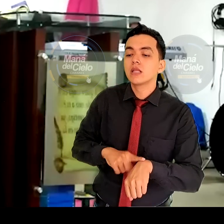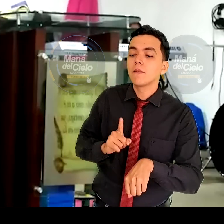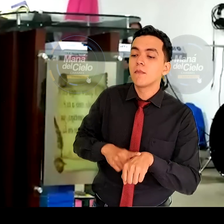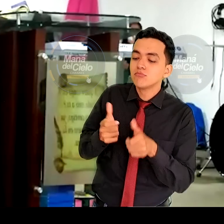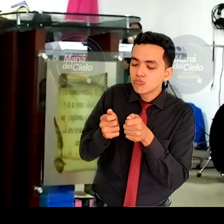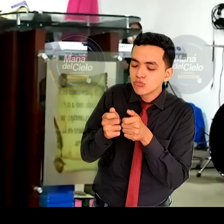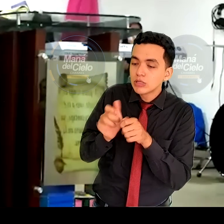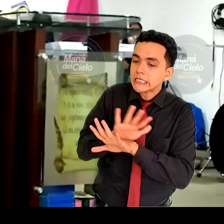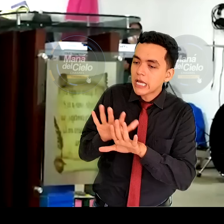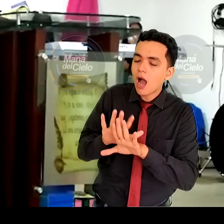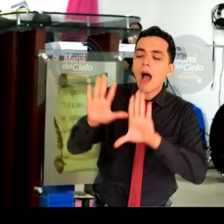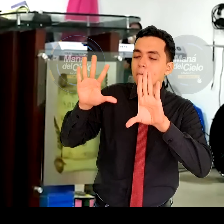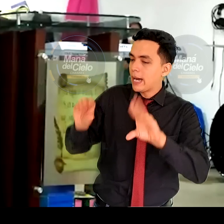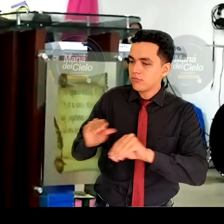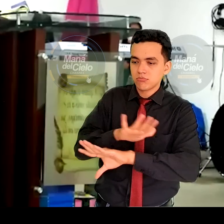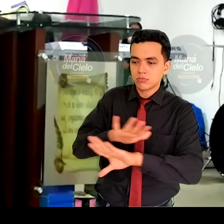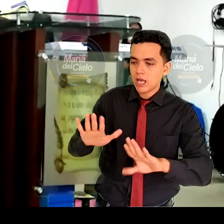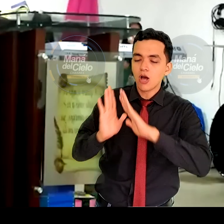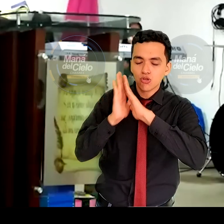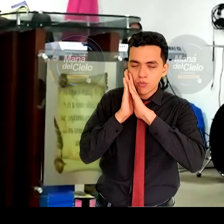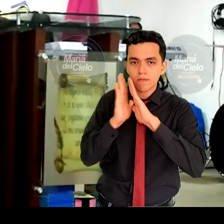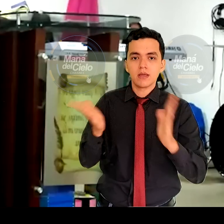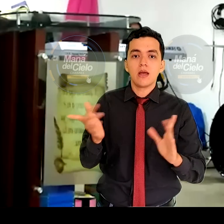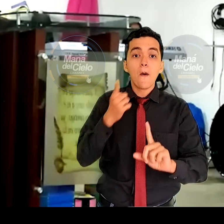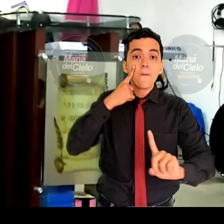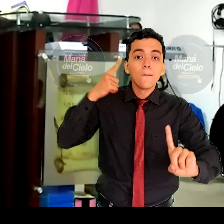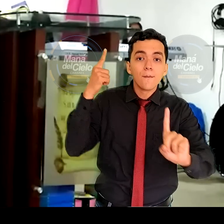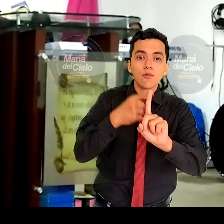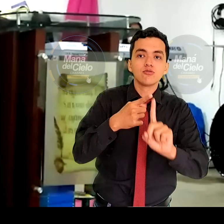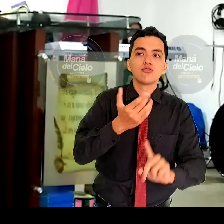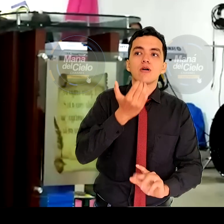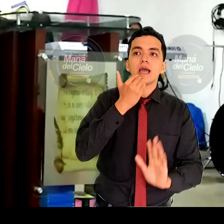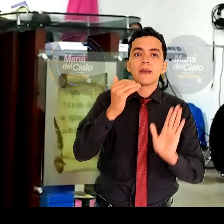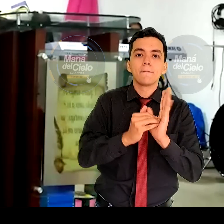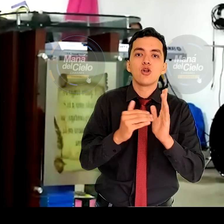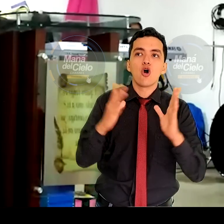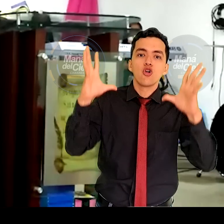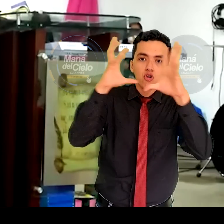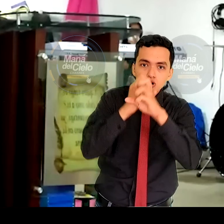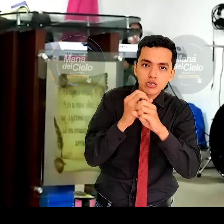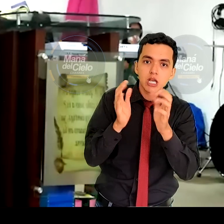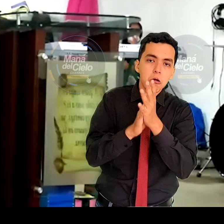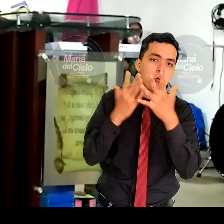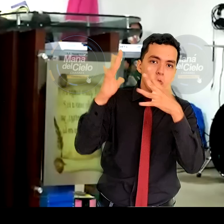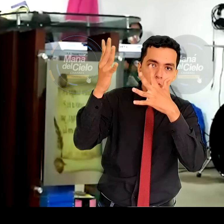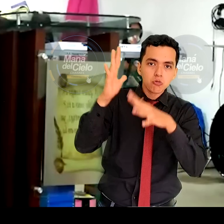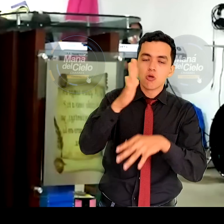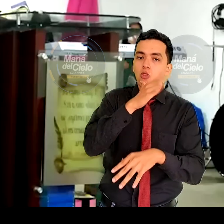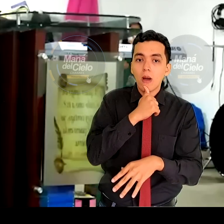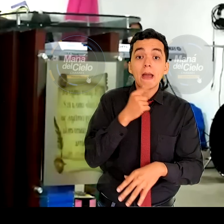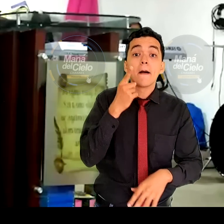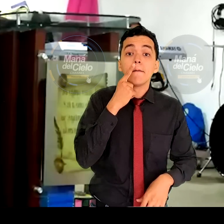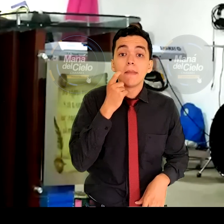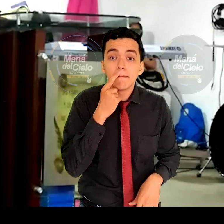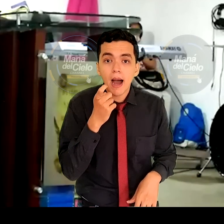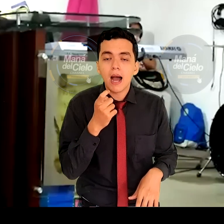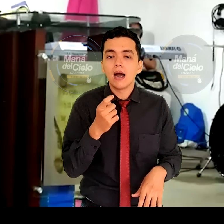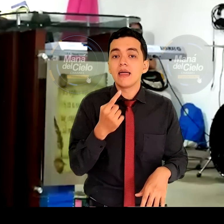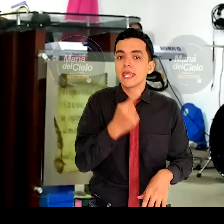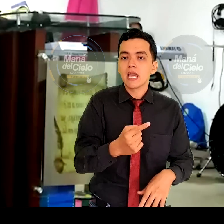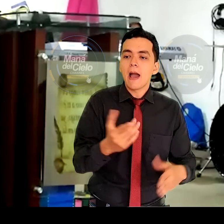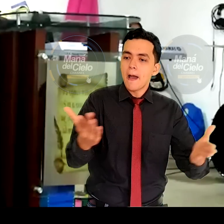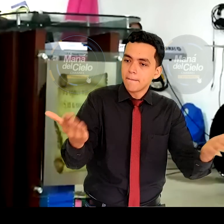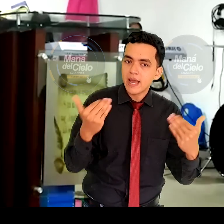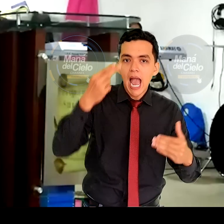cuándo lo apagamos. Que se hagan el propósito para que en las noches, una noche que no hay culto, el papá pueda decir: venga, vamos a